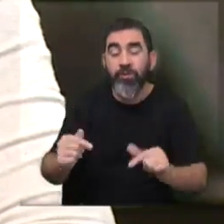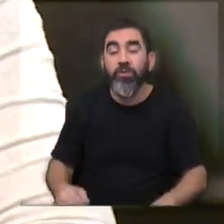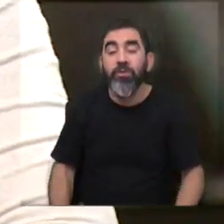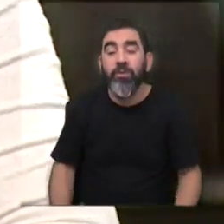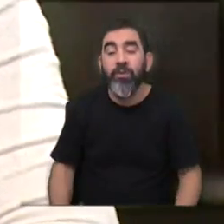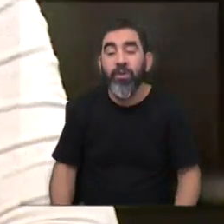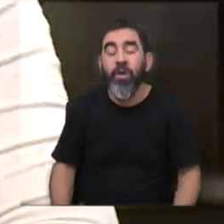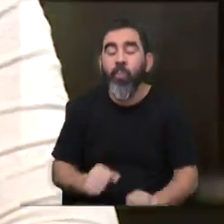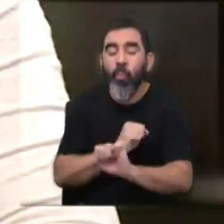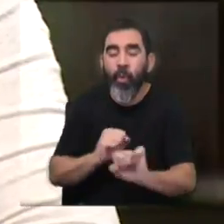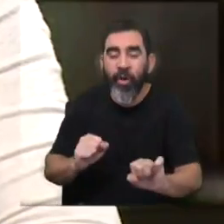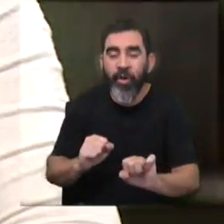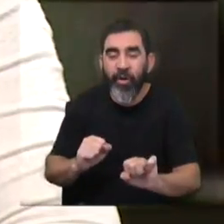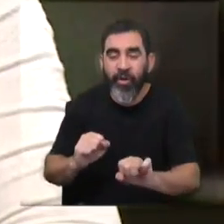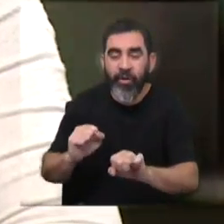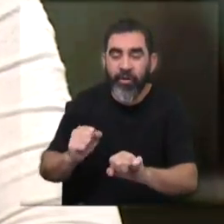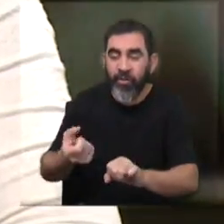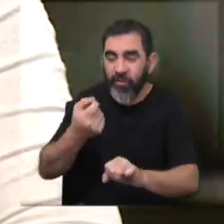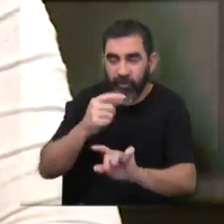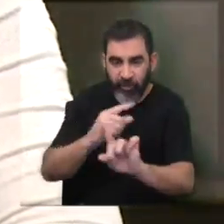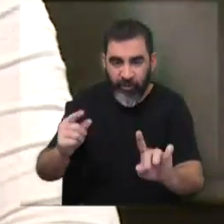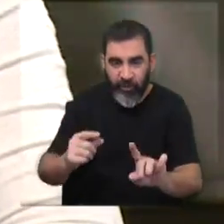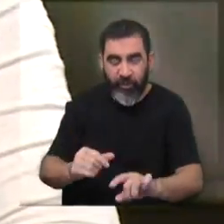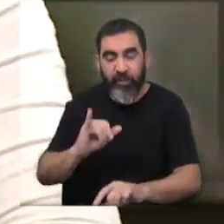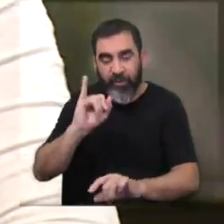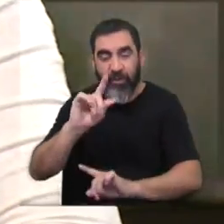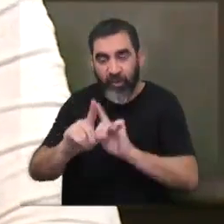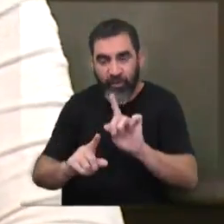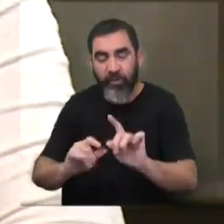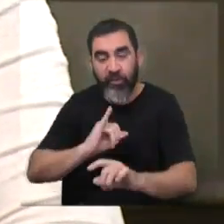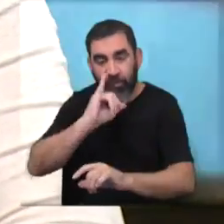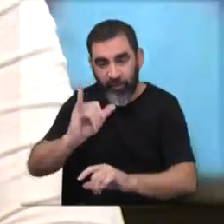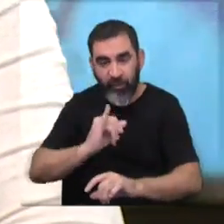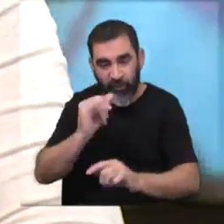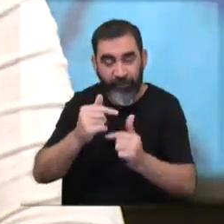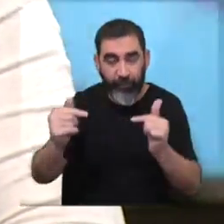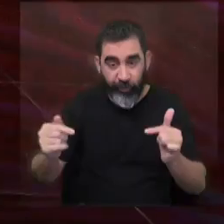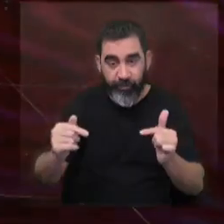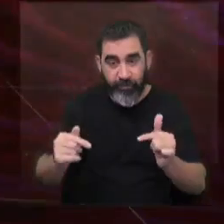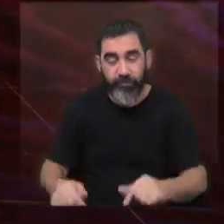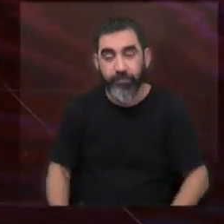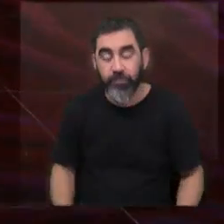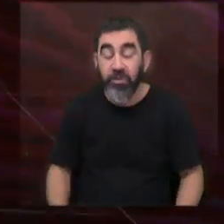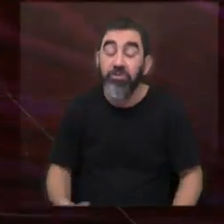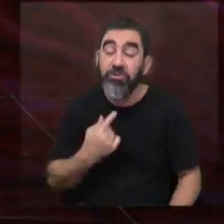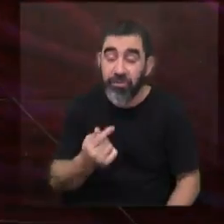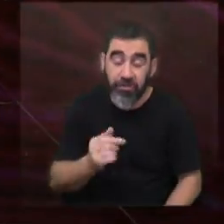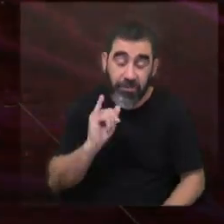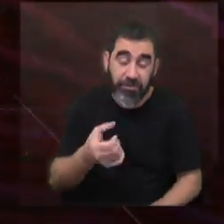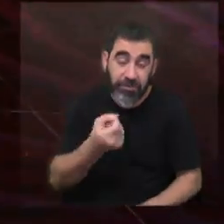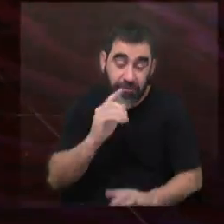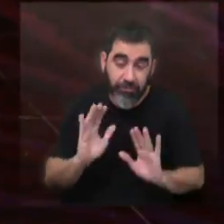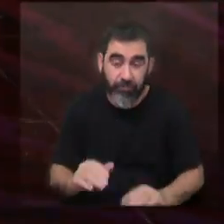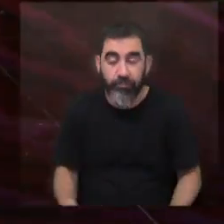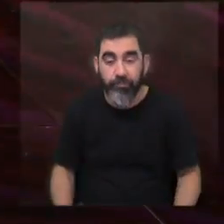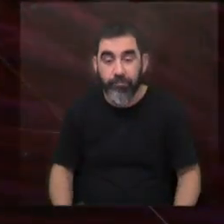sean aplicables en forma tópica, pero sí hay muchos reportes que funcionan en forma tópica. Entonces